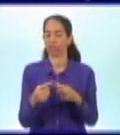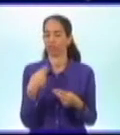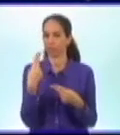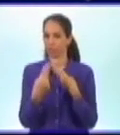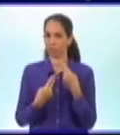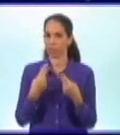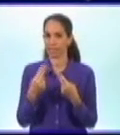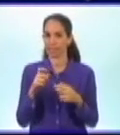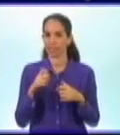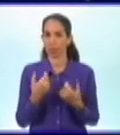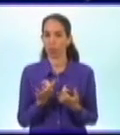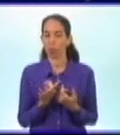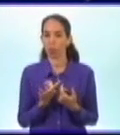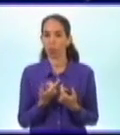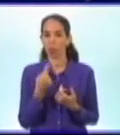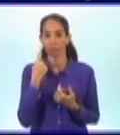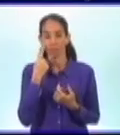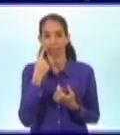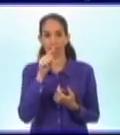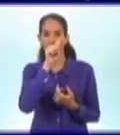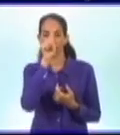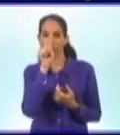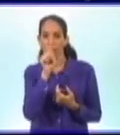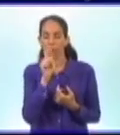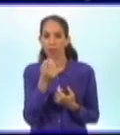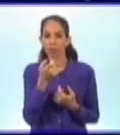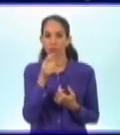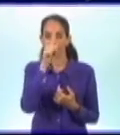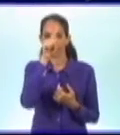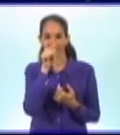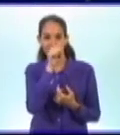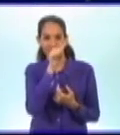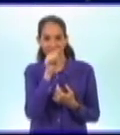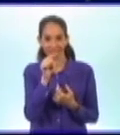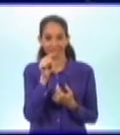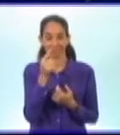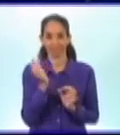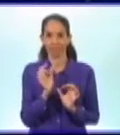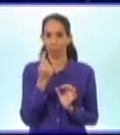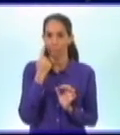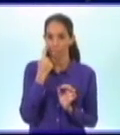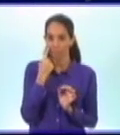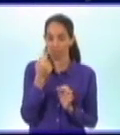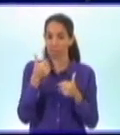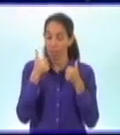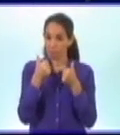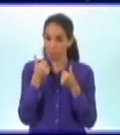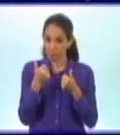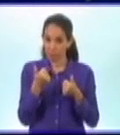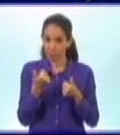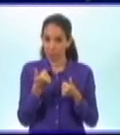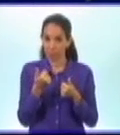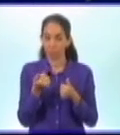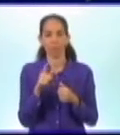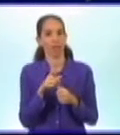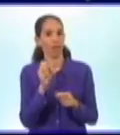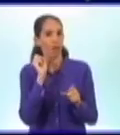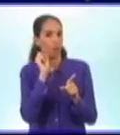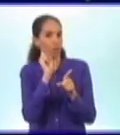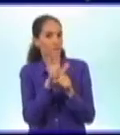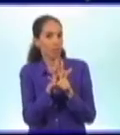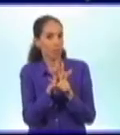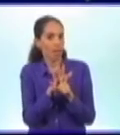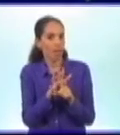empleado son los signos de interrogación. Observen bien cómo es el signo cuando abre y cuando cierra la